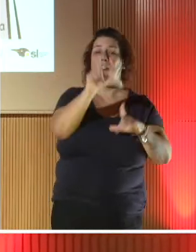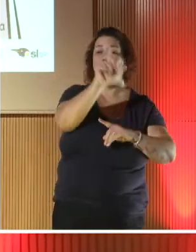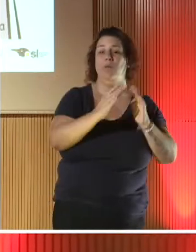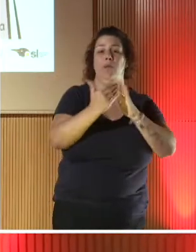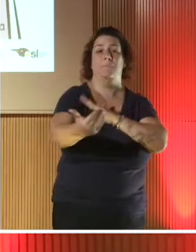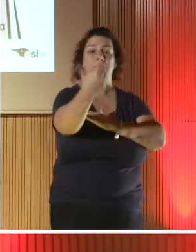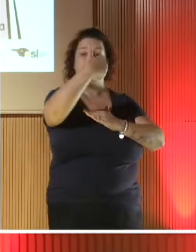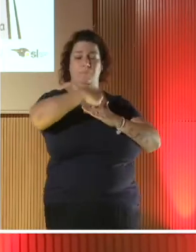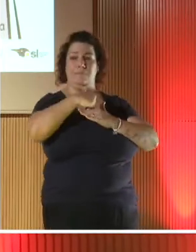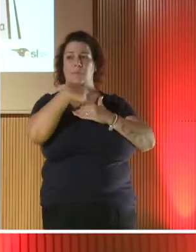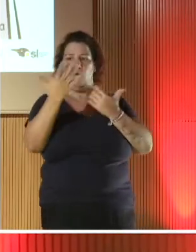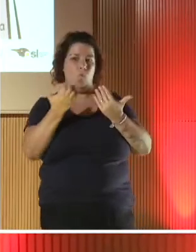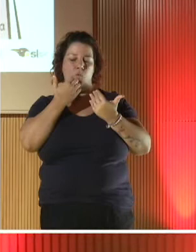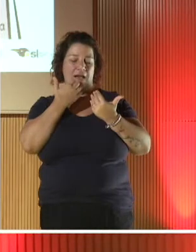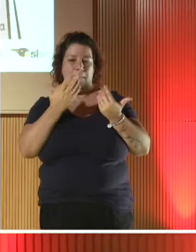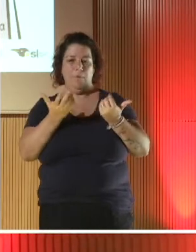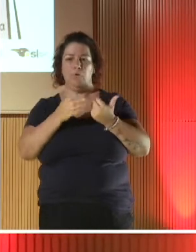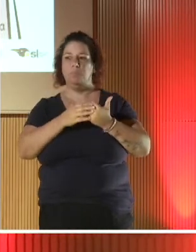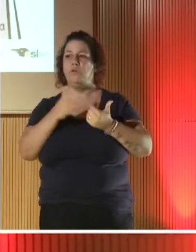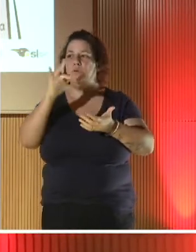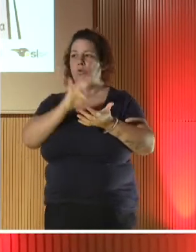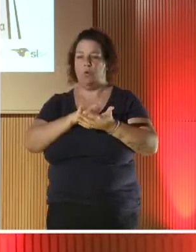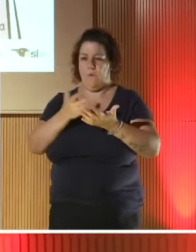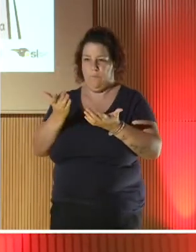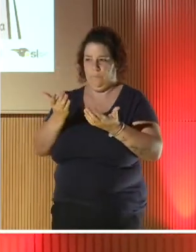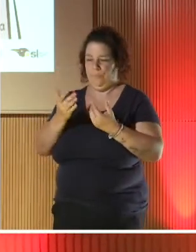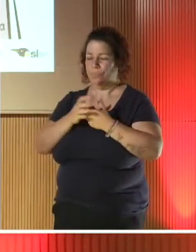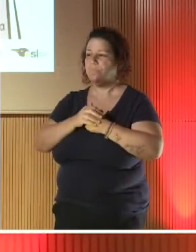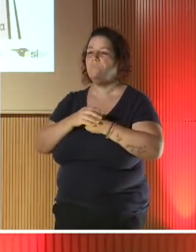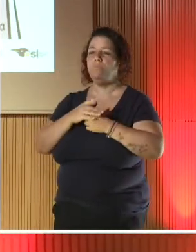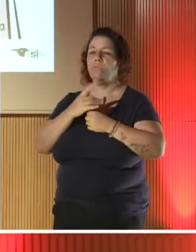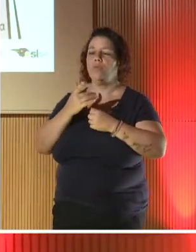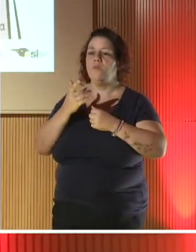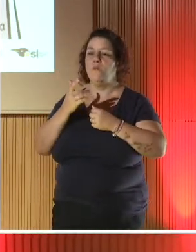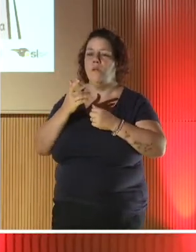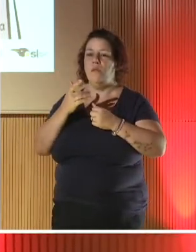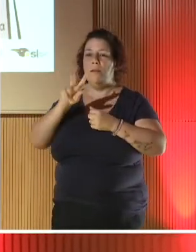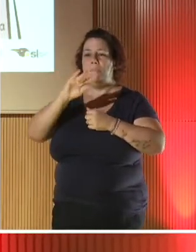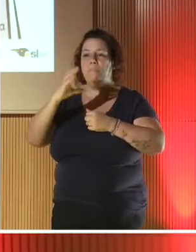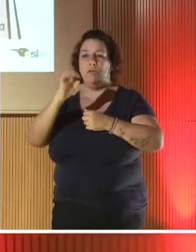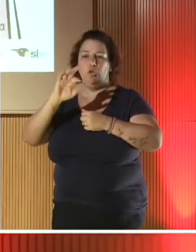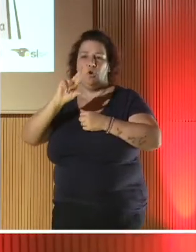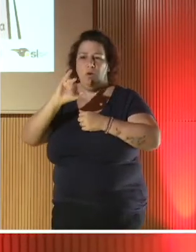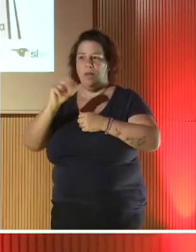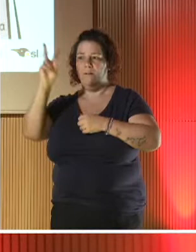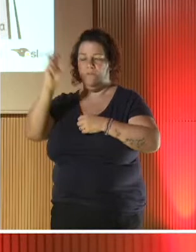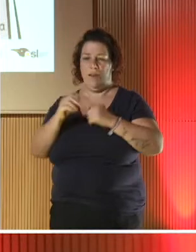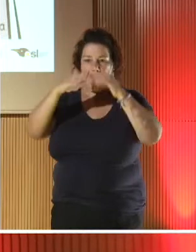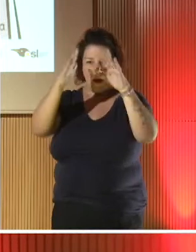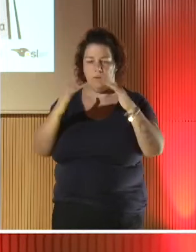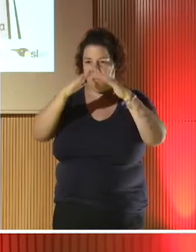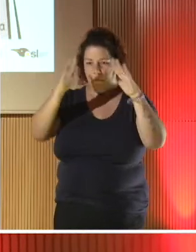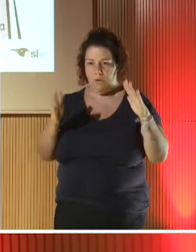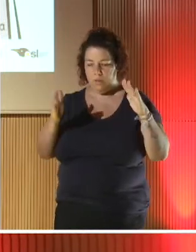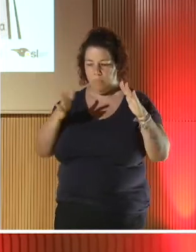casa. Entonces voy a poner ejemplo, por ejemplo, qué pasó con Emma, ¿vale? Nosotros cuando venía Victoria a casa, nosotros tenemos pues nuestra casa puesta